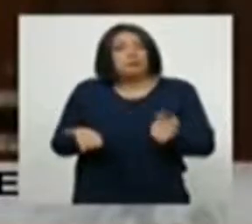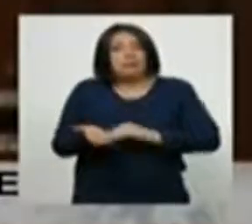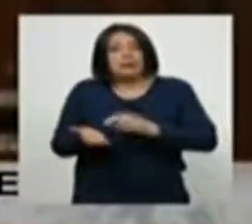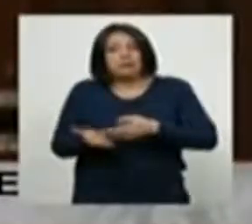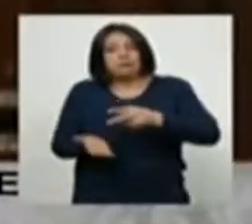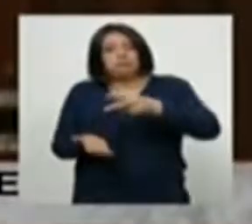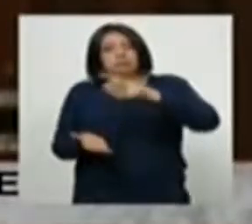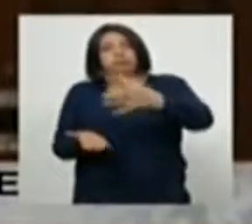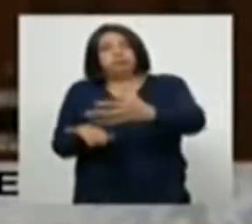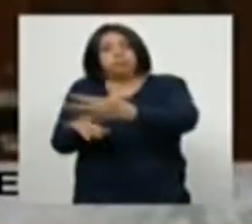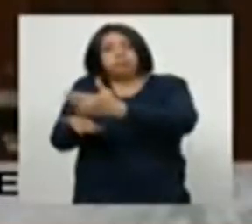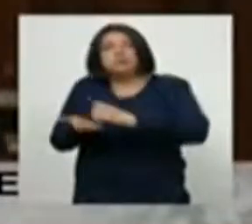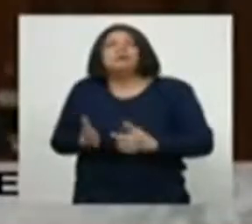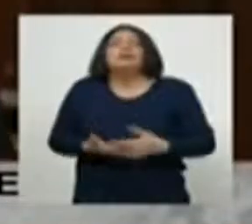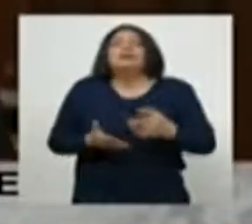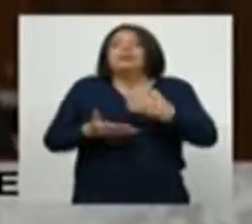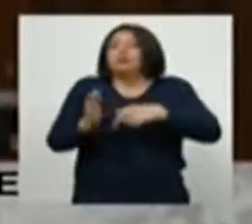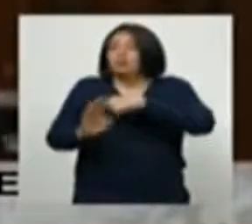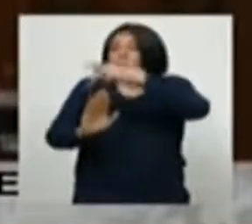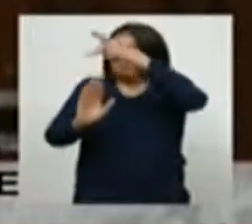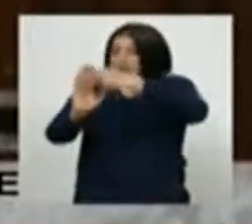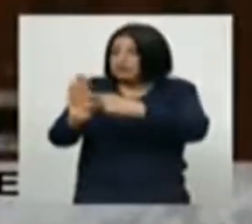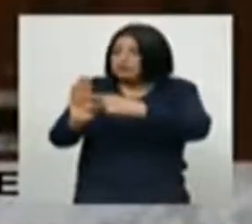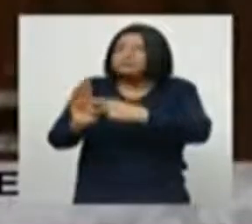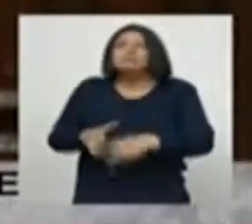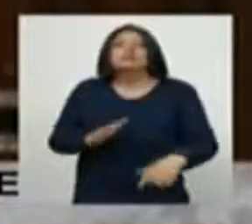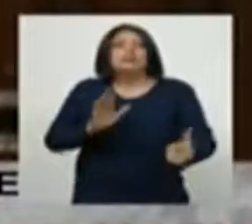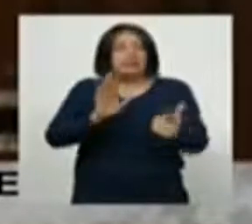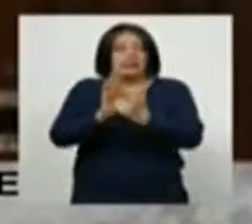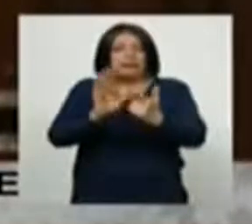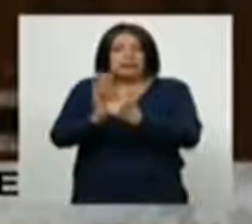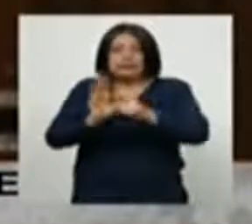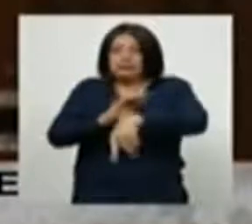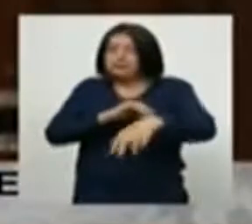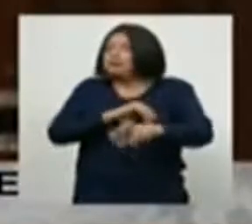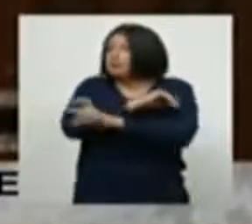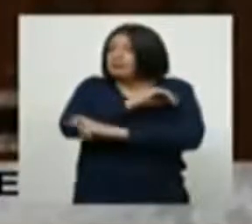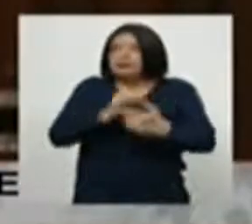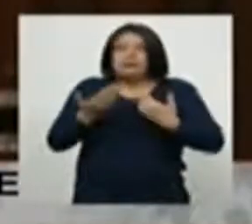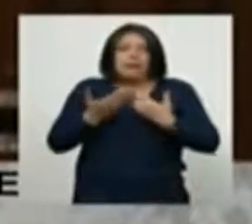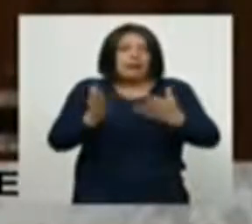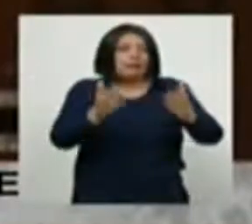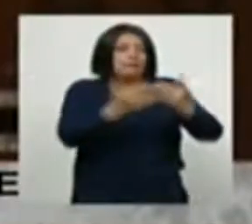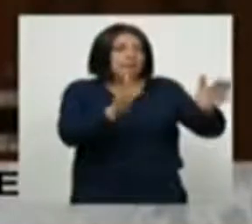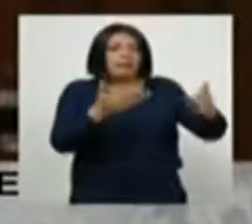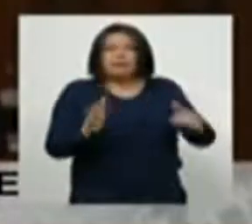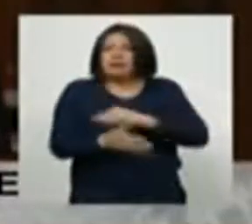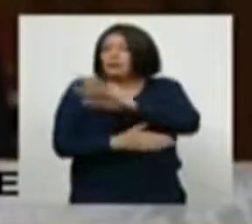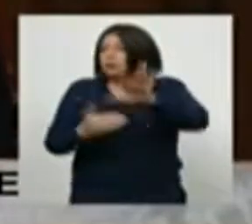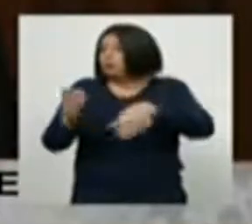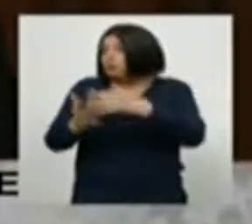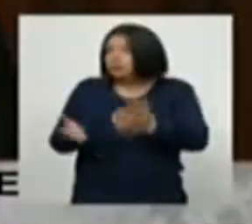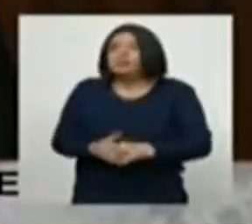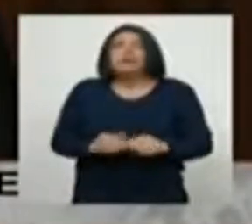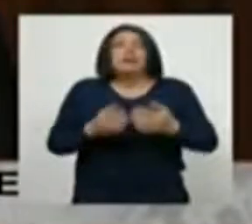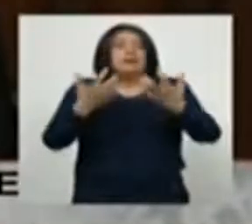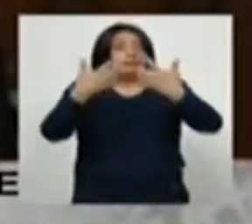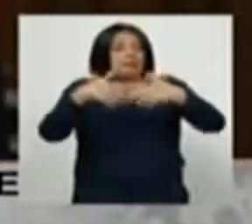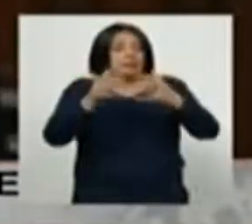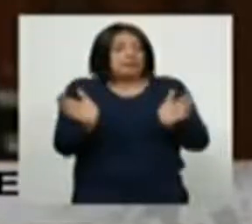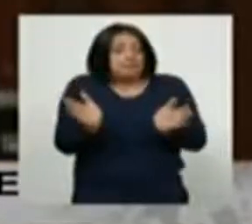Nuestro plan de formalización del país abre las puertas a todos, sobre todo a las